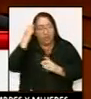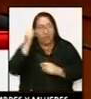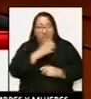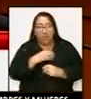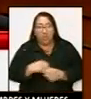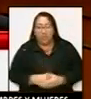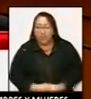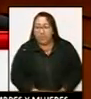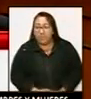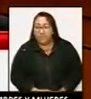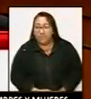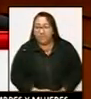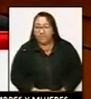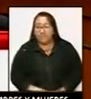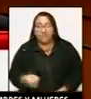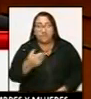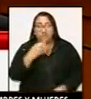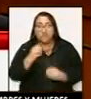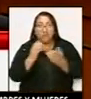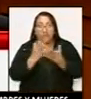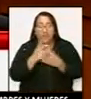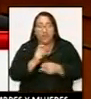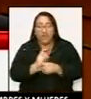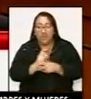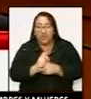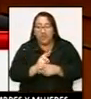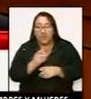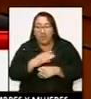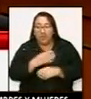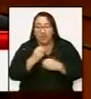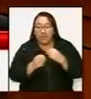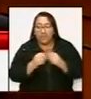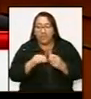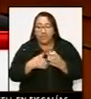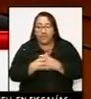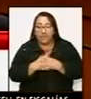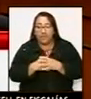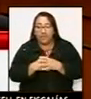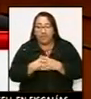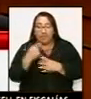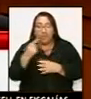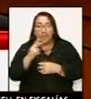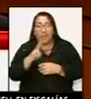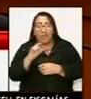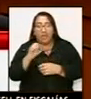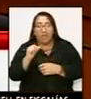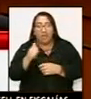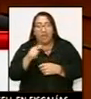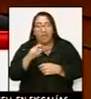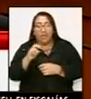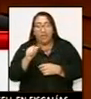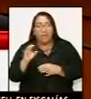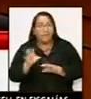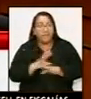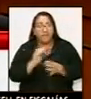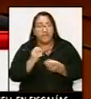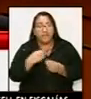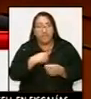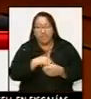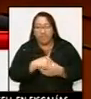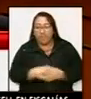Estado. La mejor reforma educativa ha sido la reforma de General Velasco Alvarado, si muchos de